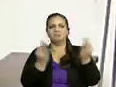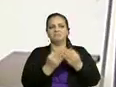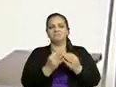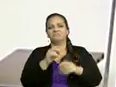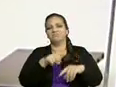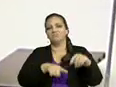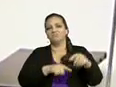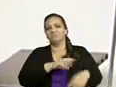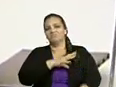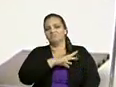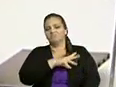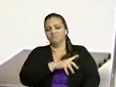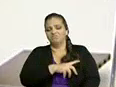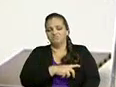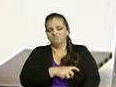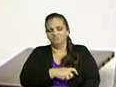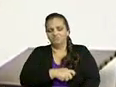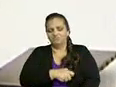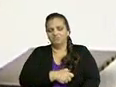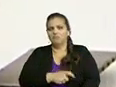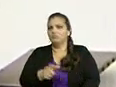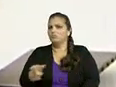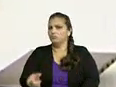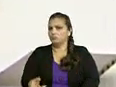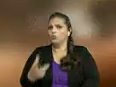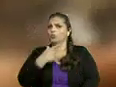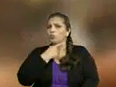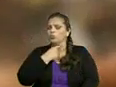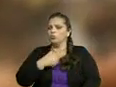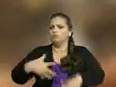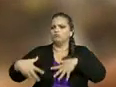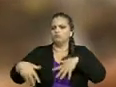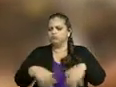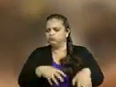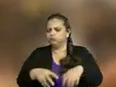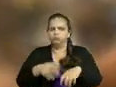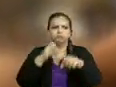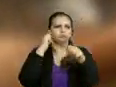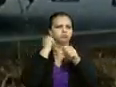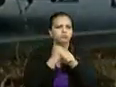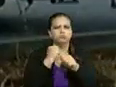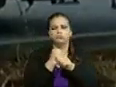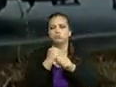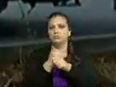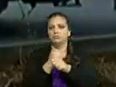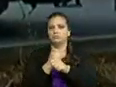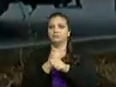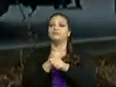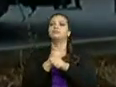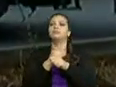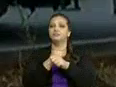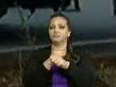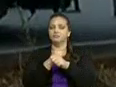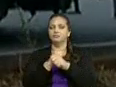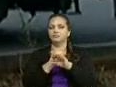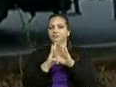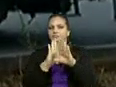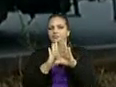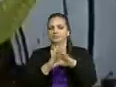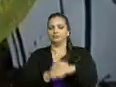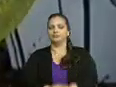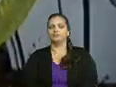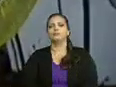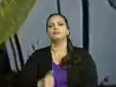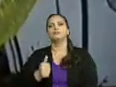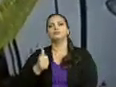Aquella mujer trabajadora, llena de júbilo, como la describen, que falleció en un accidente de tránsito registrado en el kilómetro